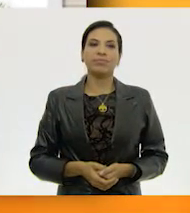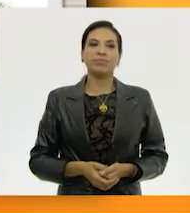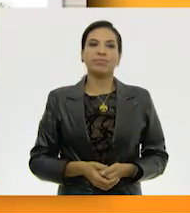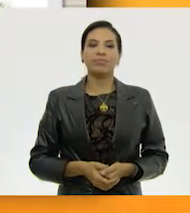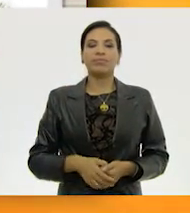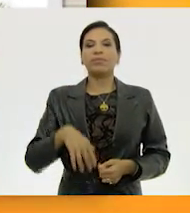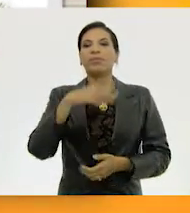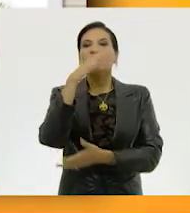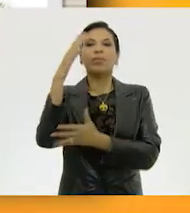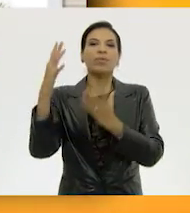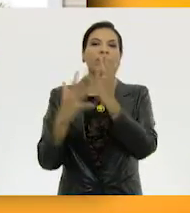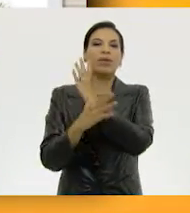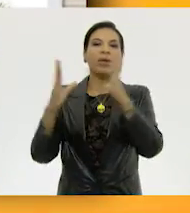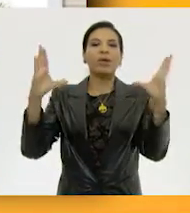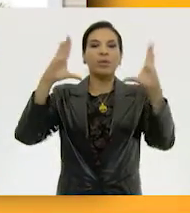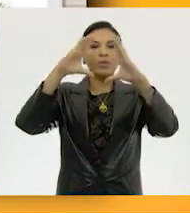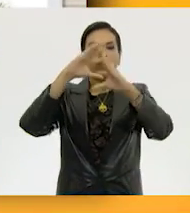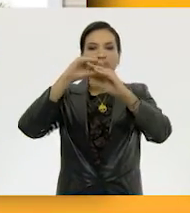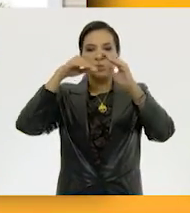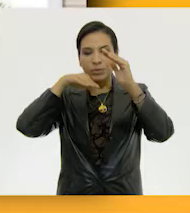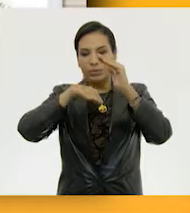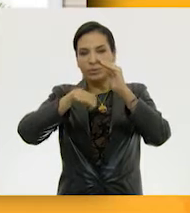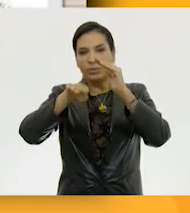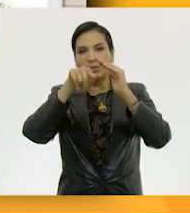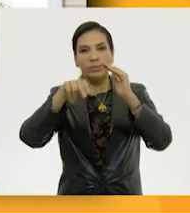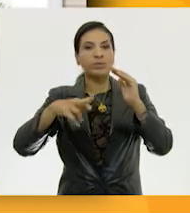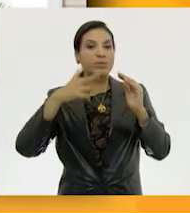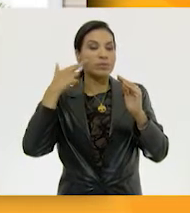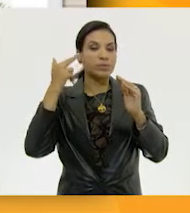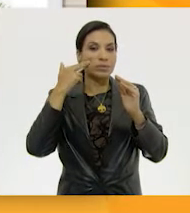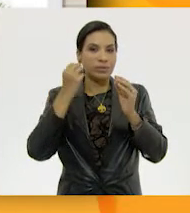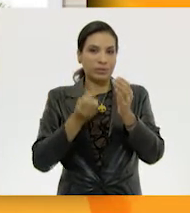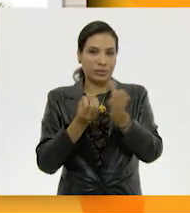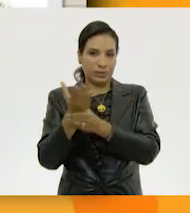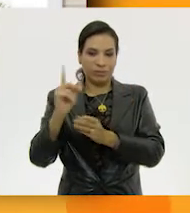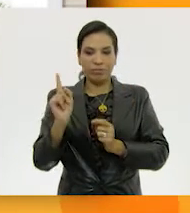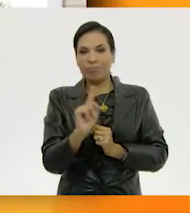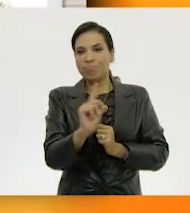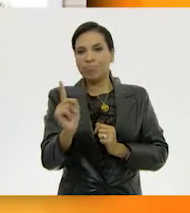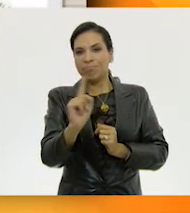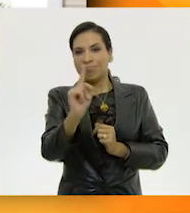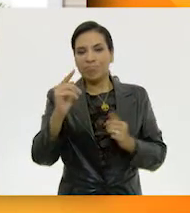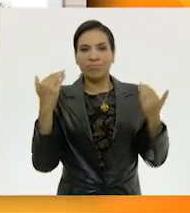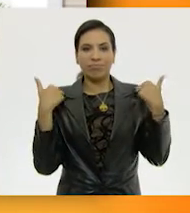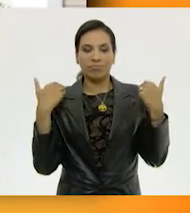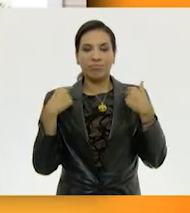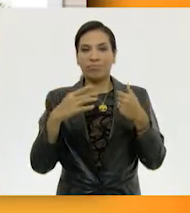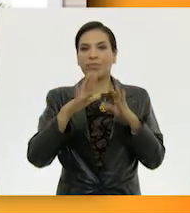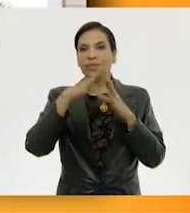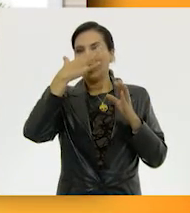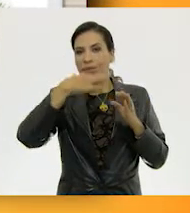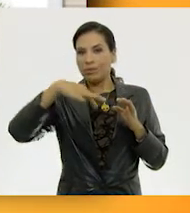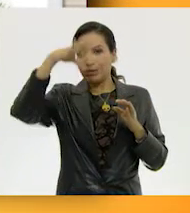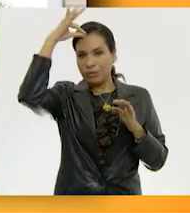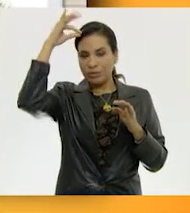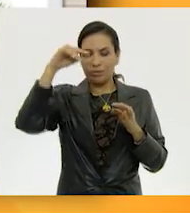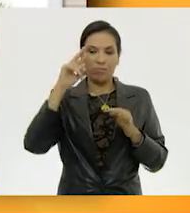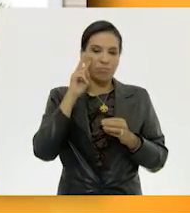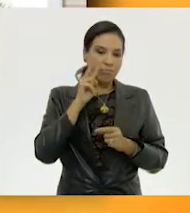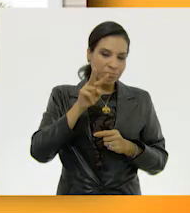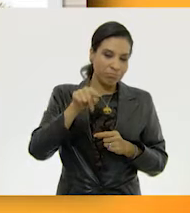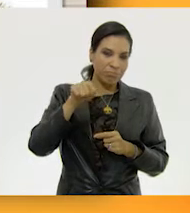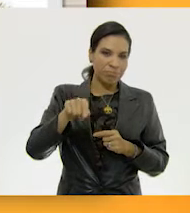Por el bosque oscuro y hondo, un ratón salió a pasear. Una zorra le echó el